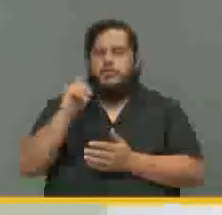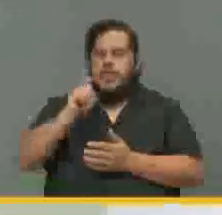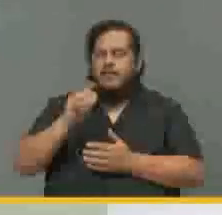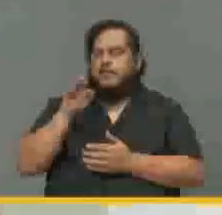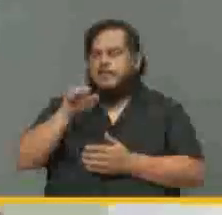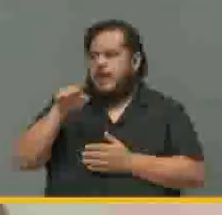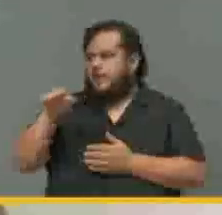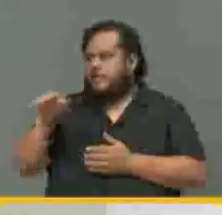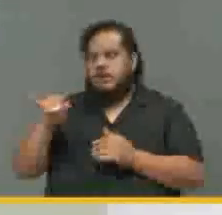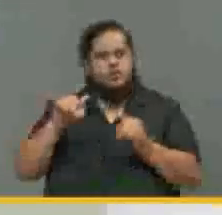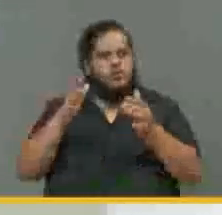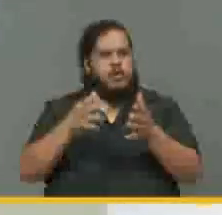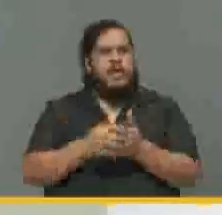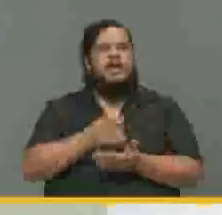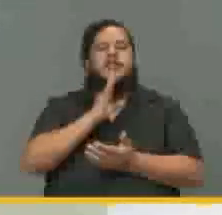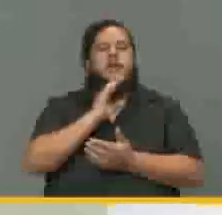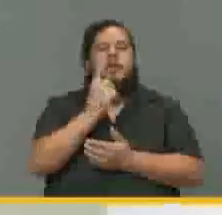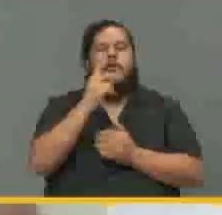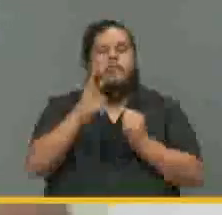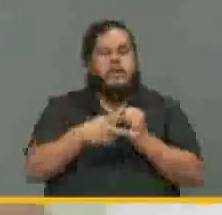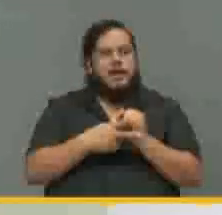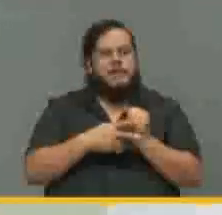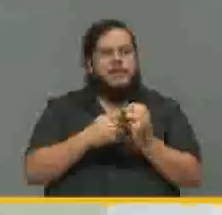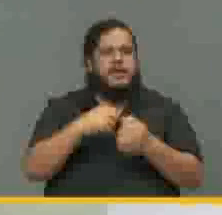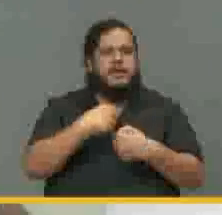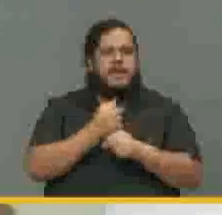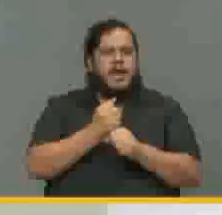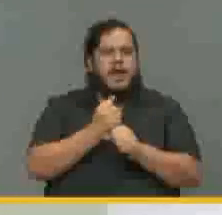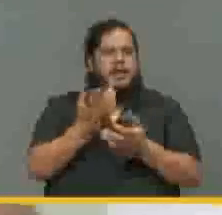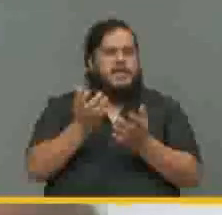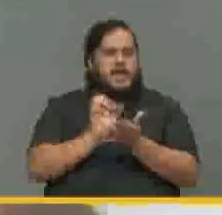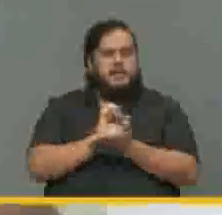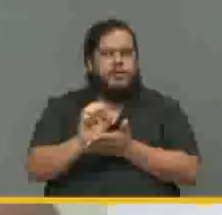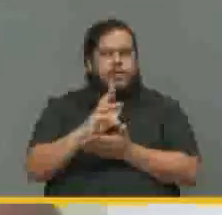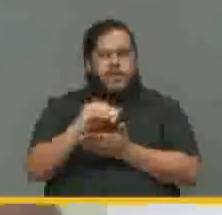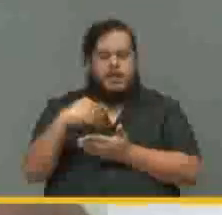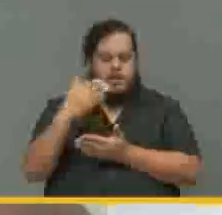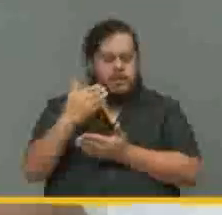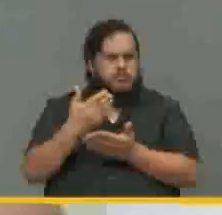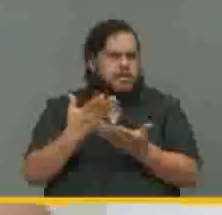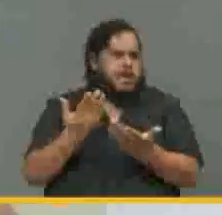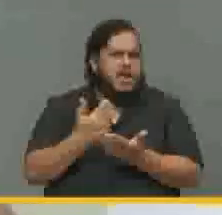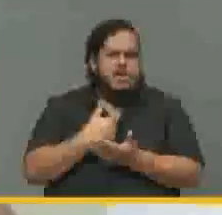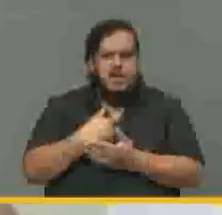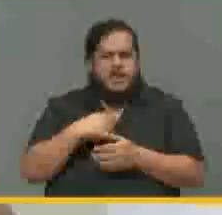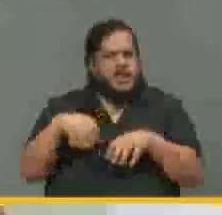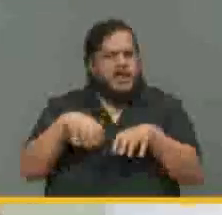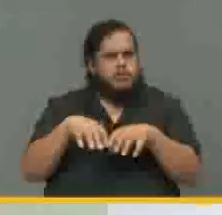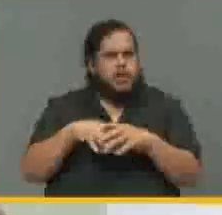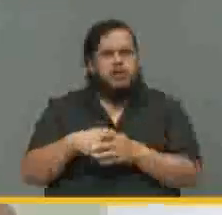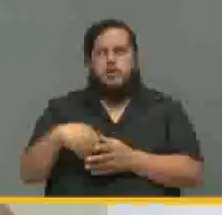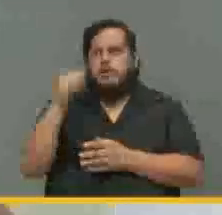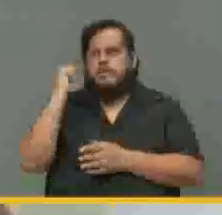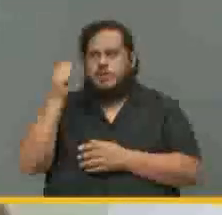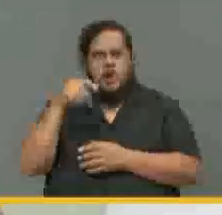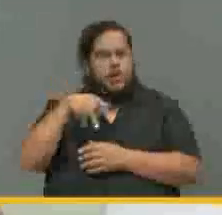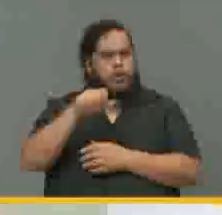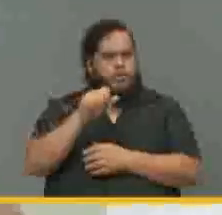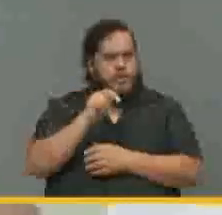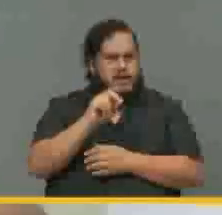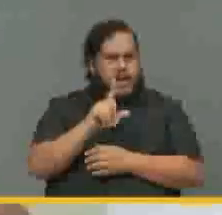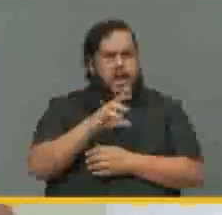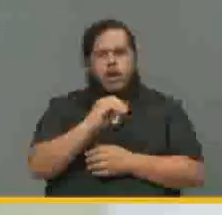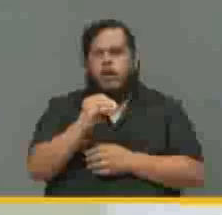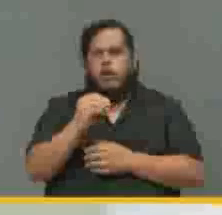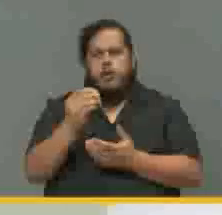jugadores. Se habla una vez en cada área, se le hace la prevención y después de ahí el árbitro simple sencillamente tiene que actuar. O pita penal, o amonesta al